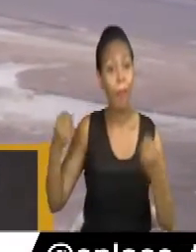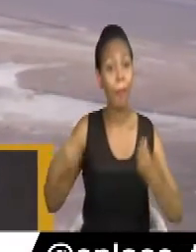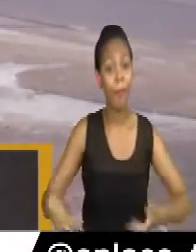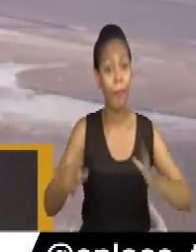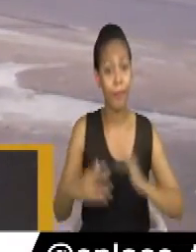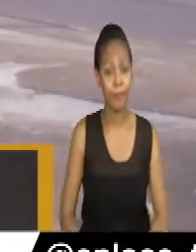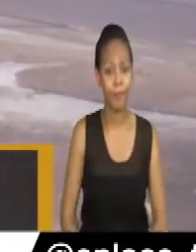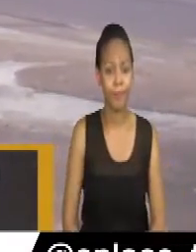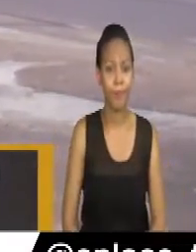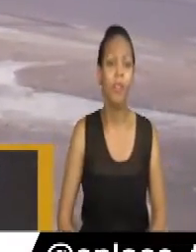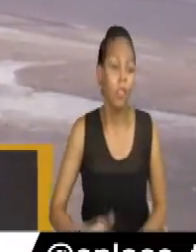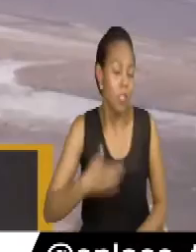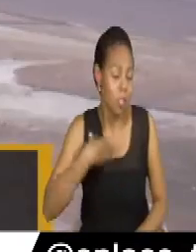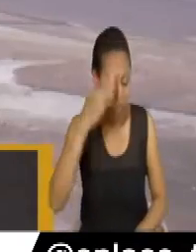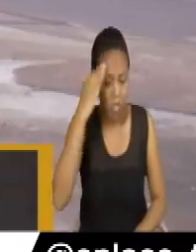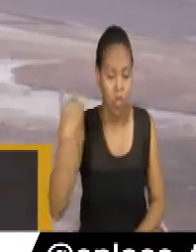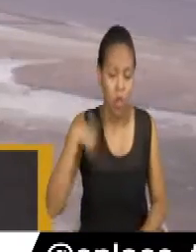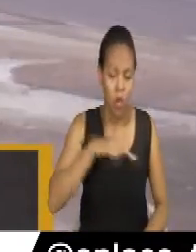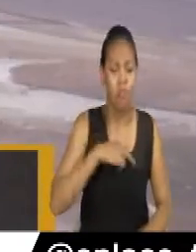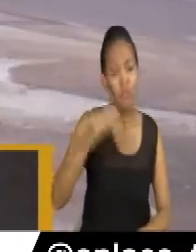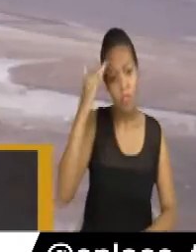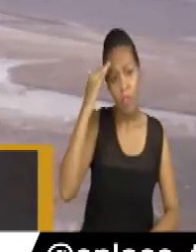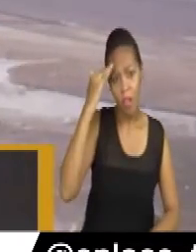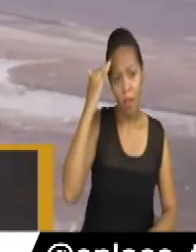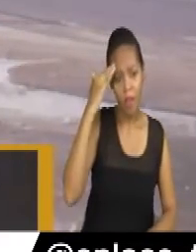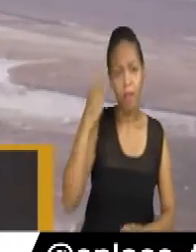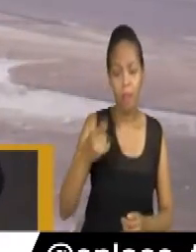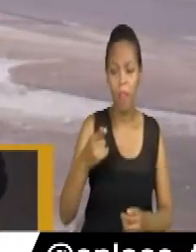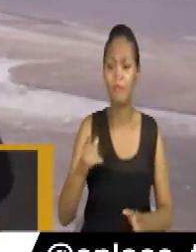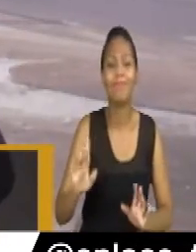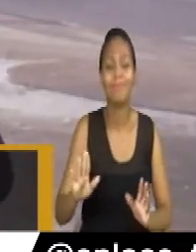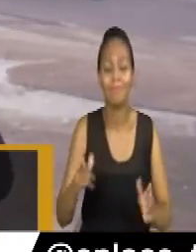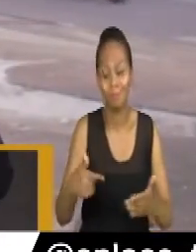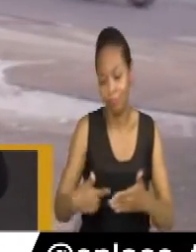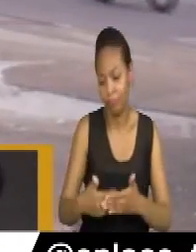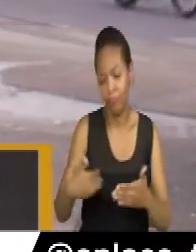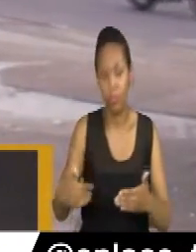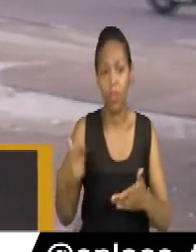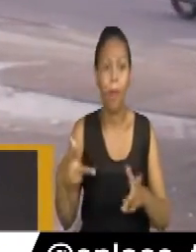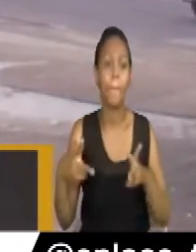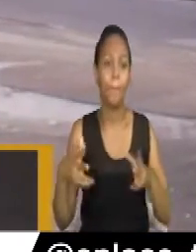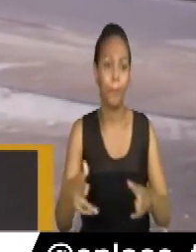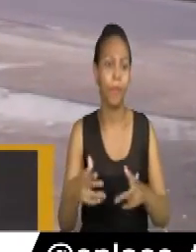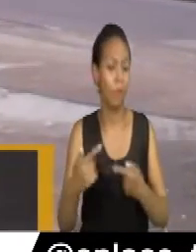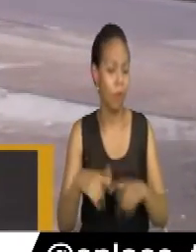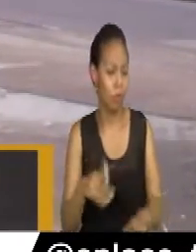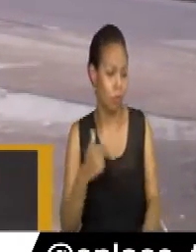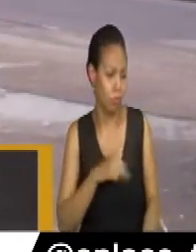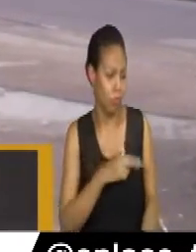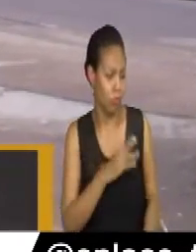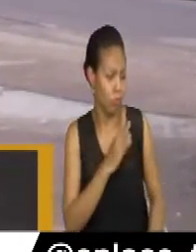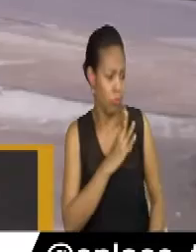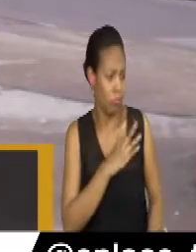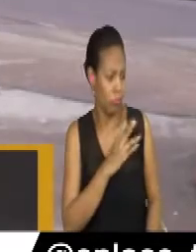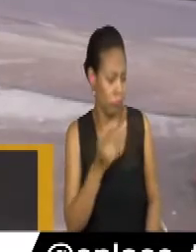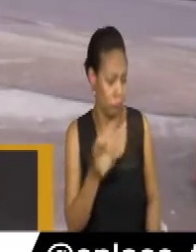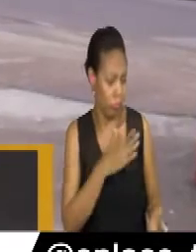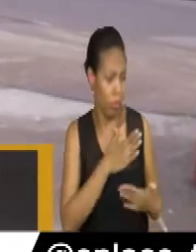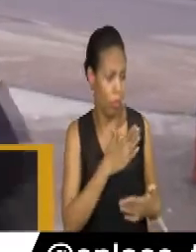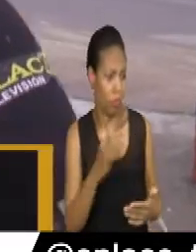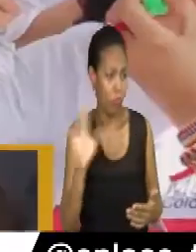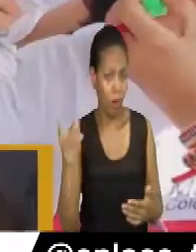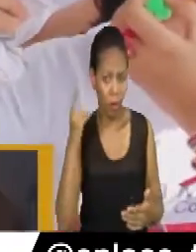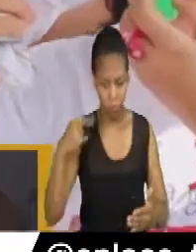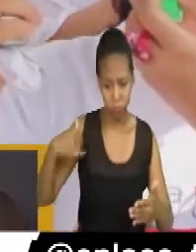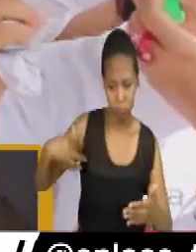se desescolarizó, pero estamos en espera de la directriz que nos dé FECODE y tenemos la voluntad de mirar cómo se recupera este tiempo a los